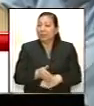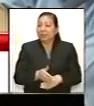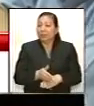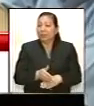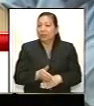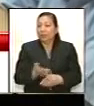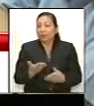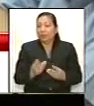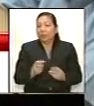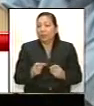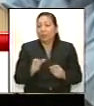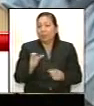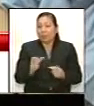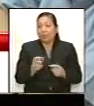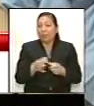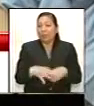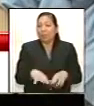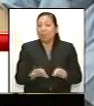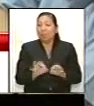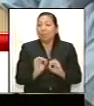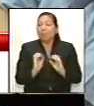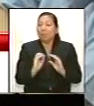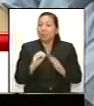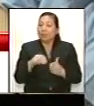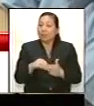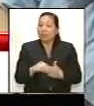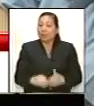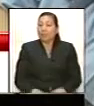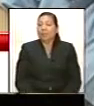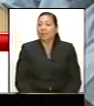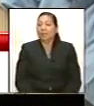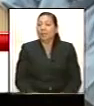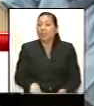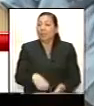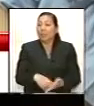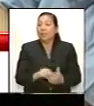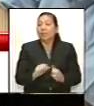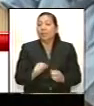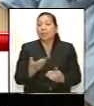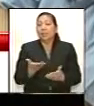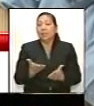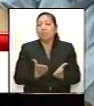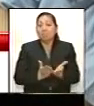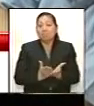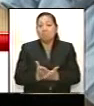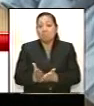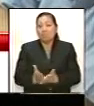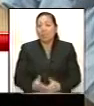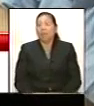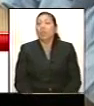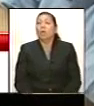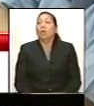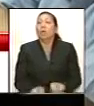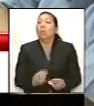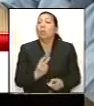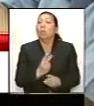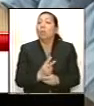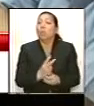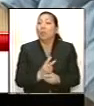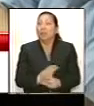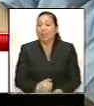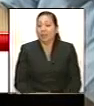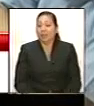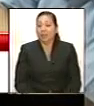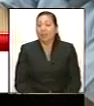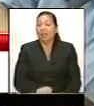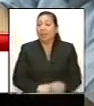cierta cantidad de gente importante, para dar a conocer a la población que existen estos medios, cómo prevenir. Incluso